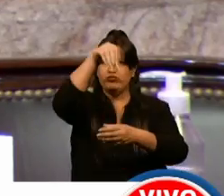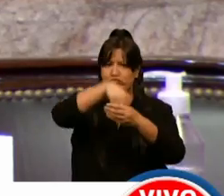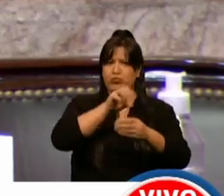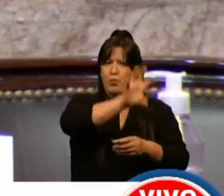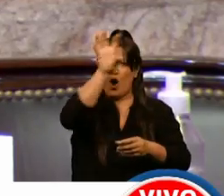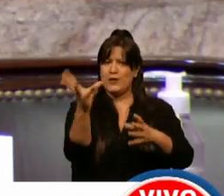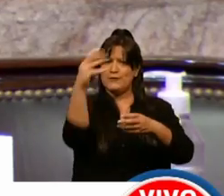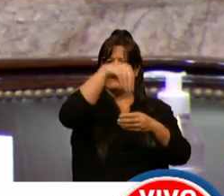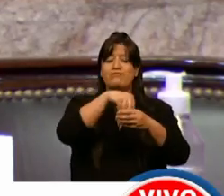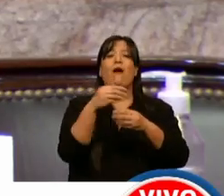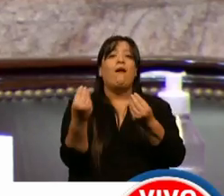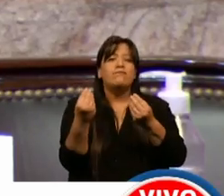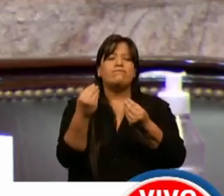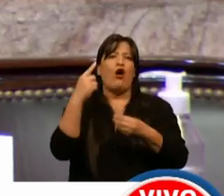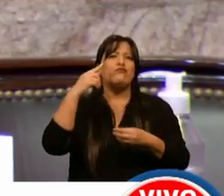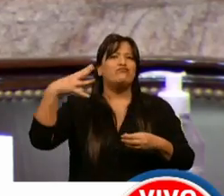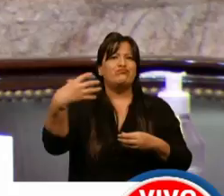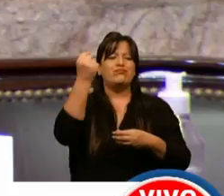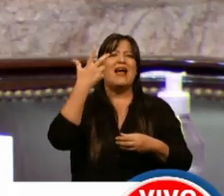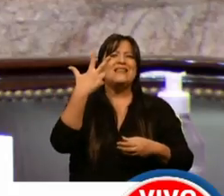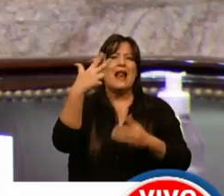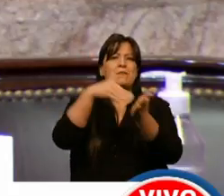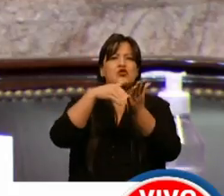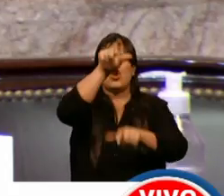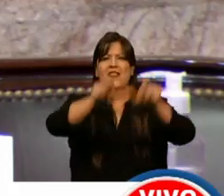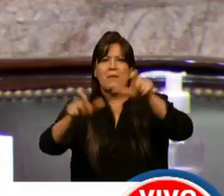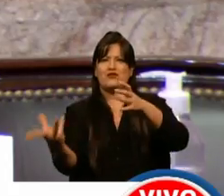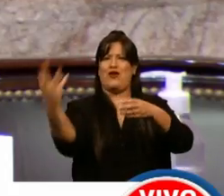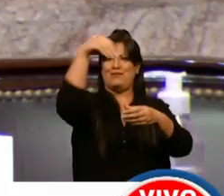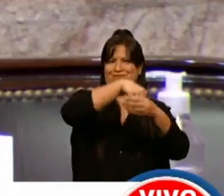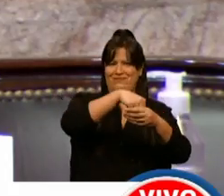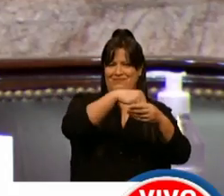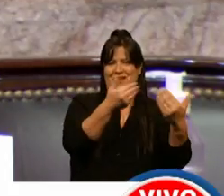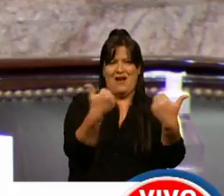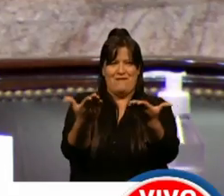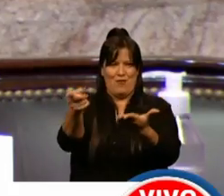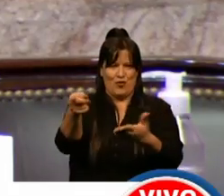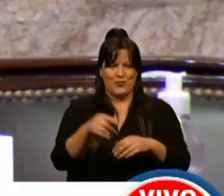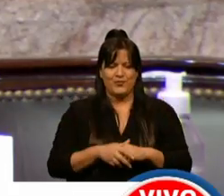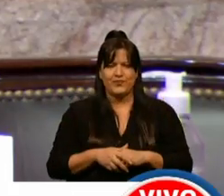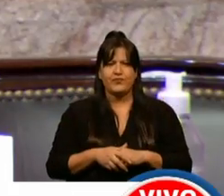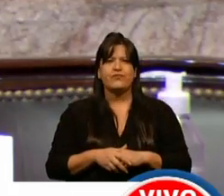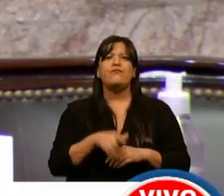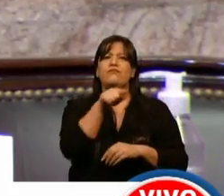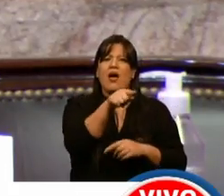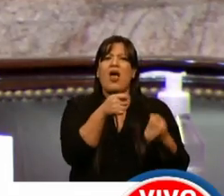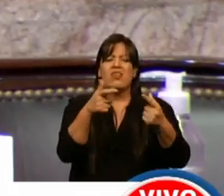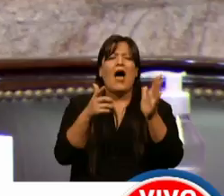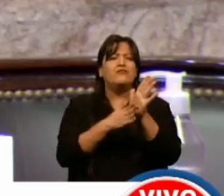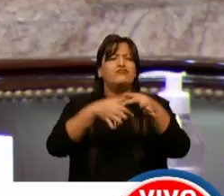esta manera a más de 3 millones de beneficiarios de esta manera se garantiza